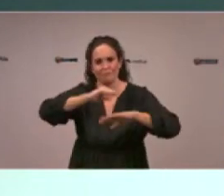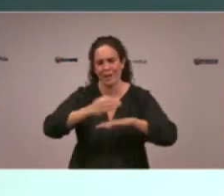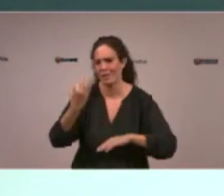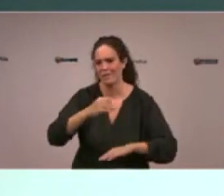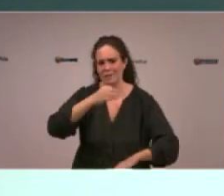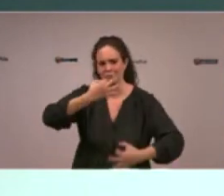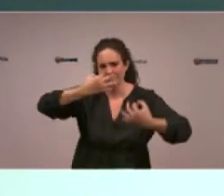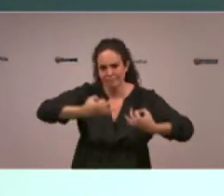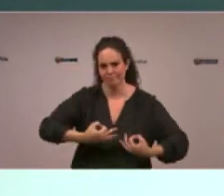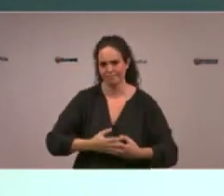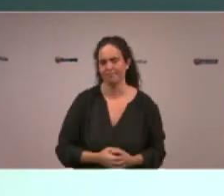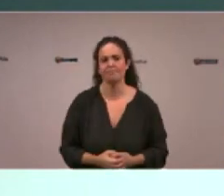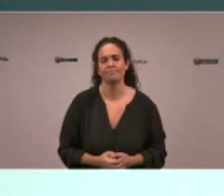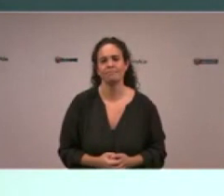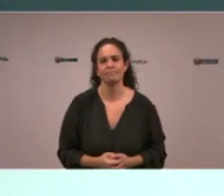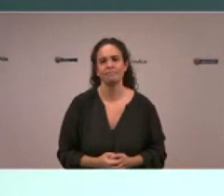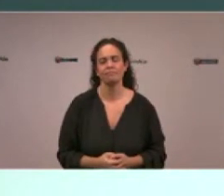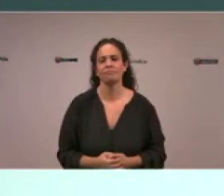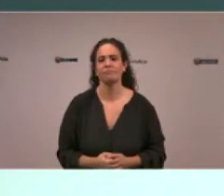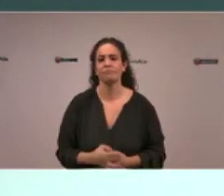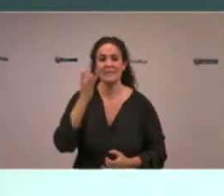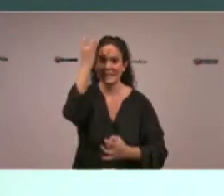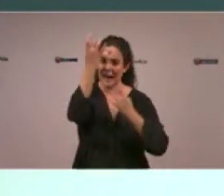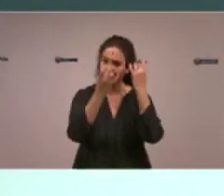garantizado, separando claramente lo que es la actividad estiva de lo que no lo es